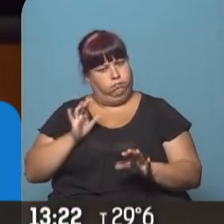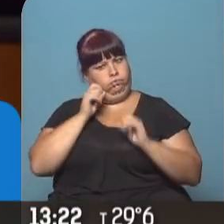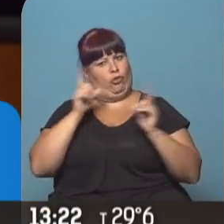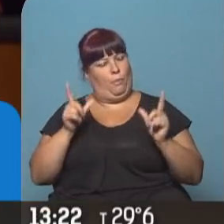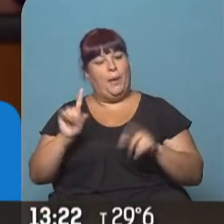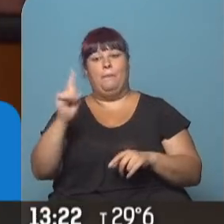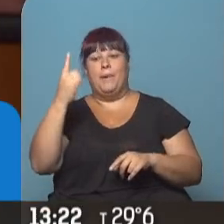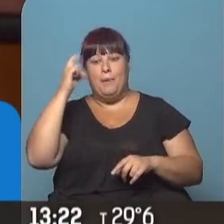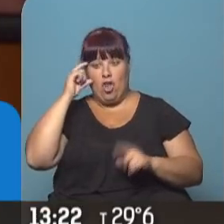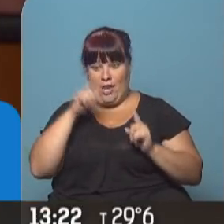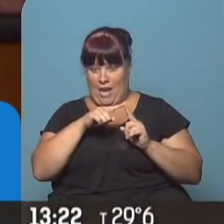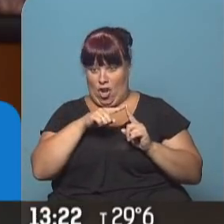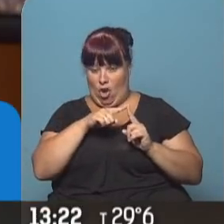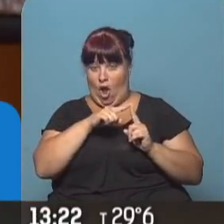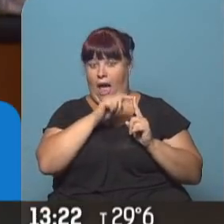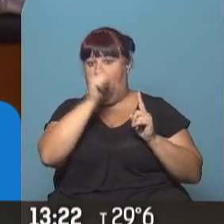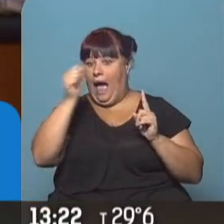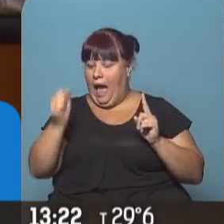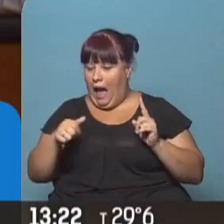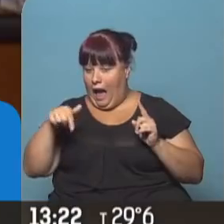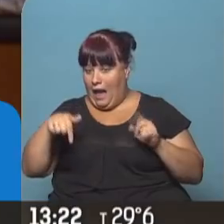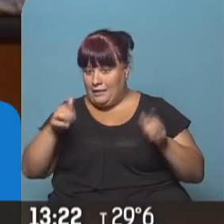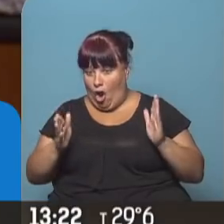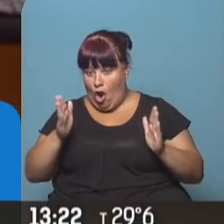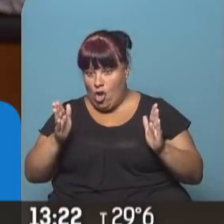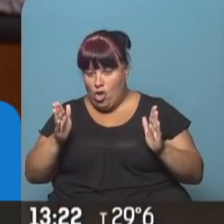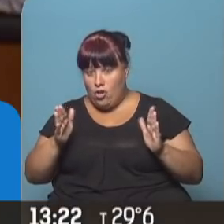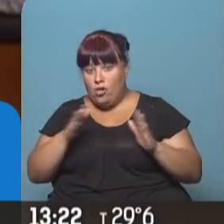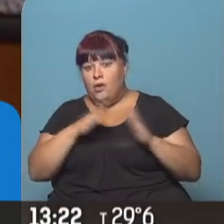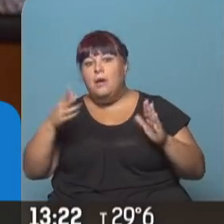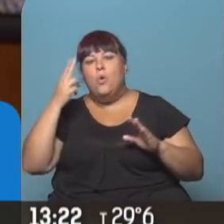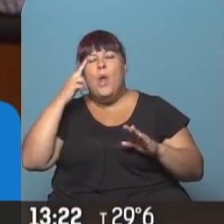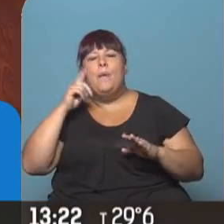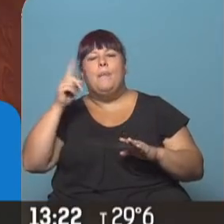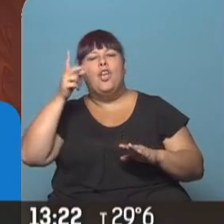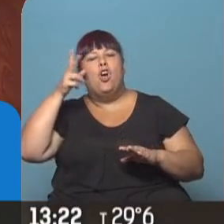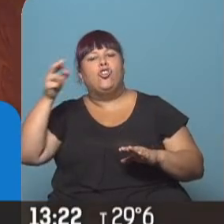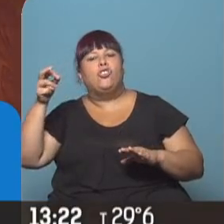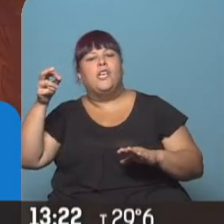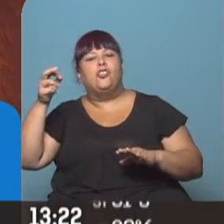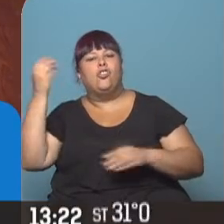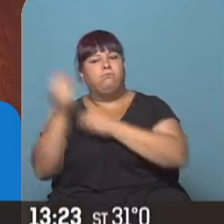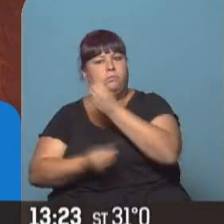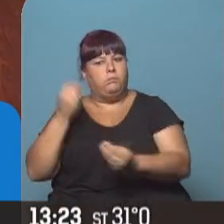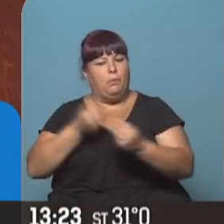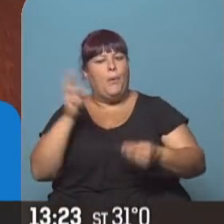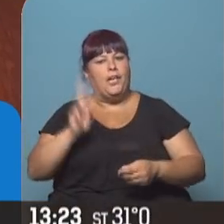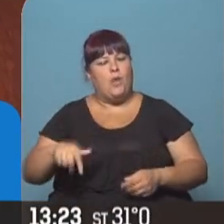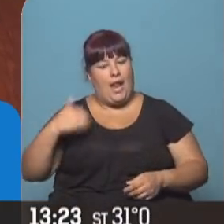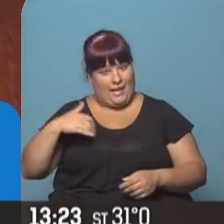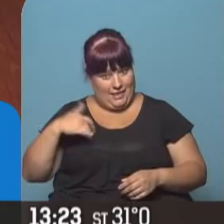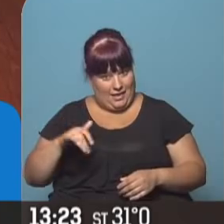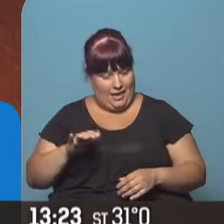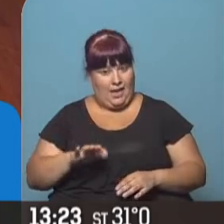1 de enero de este año al día de hoy, estamos en más de 9.800 ingresos de venezolanos a la